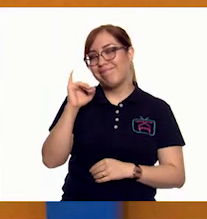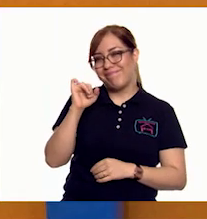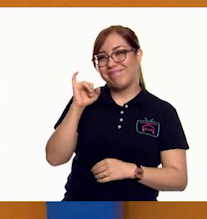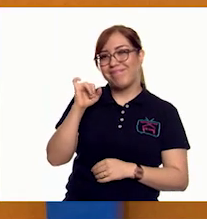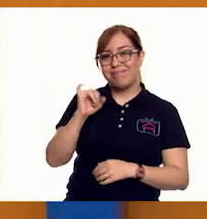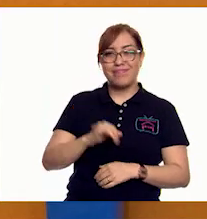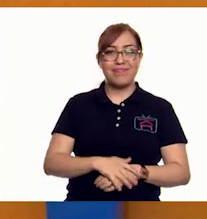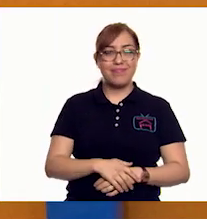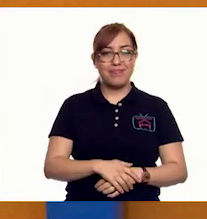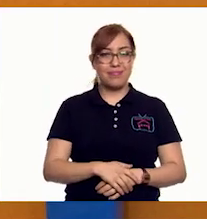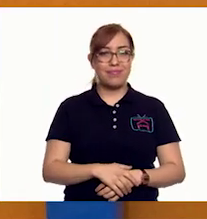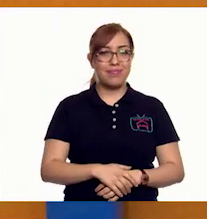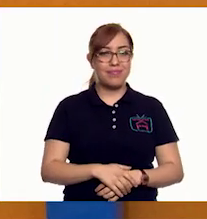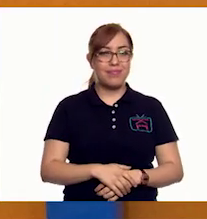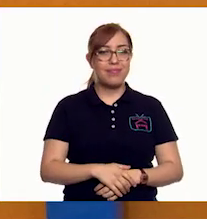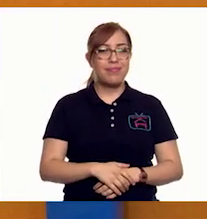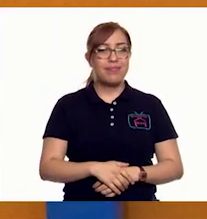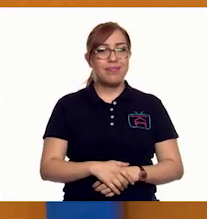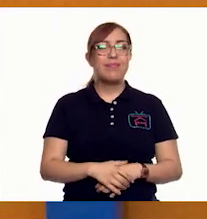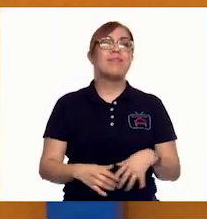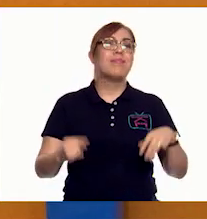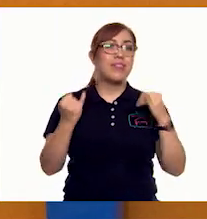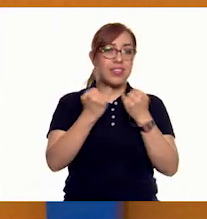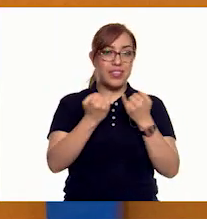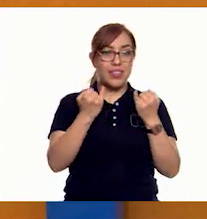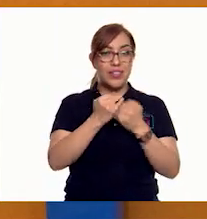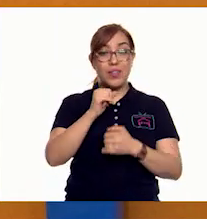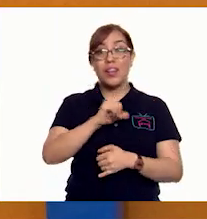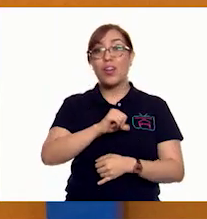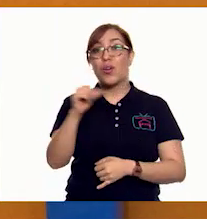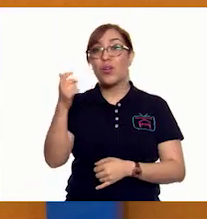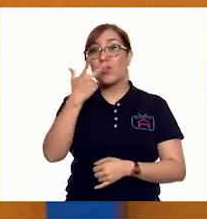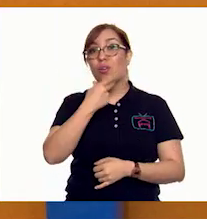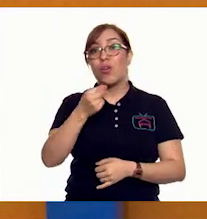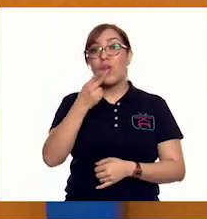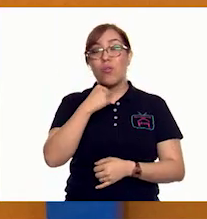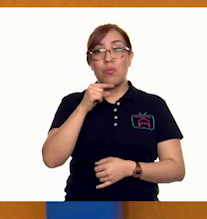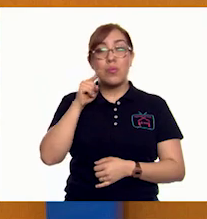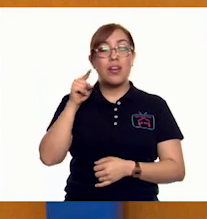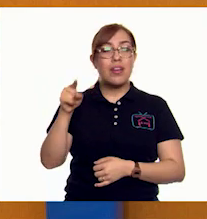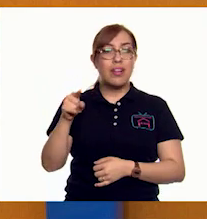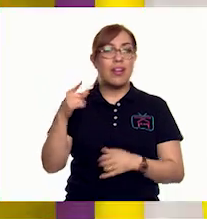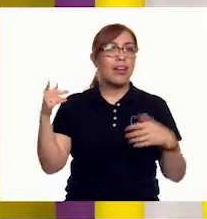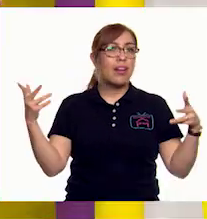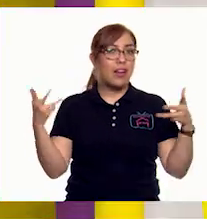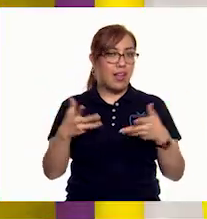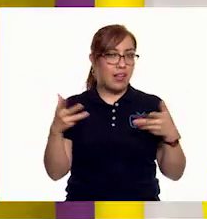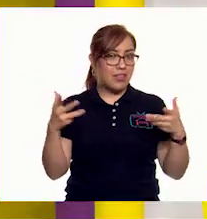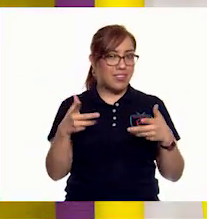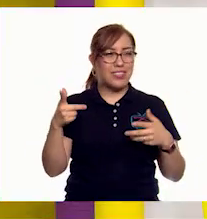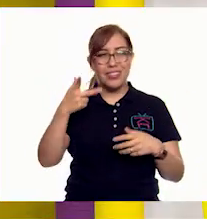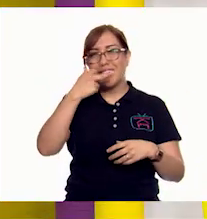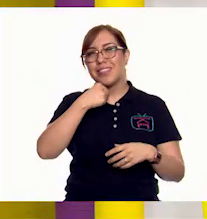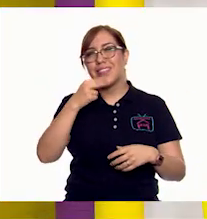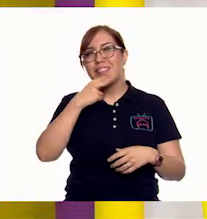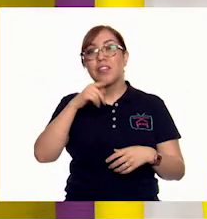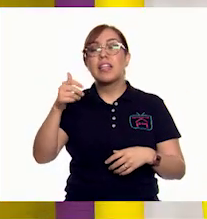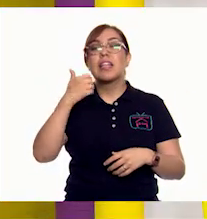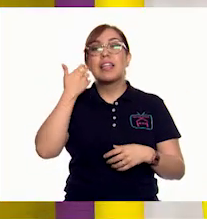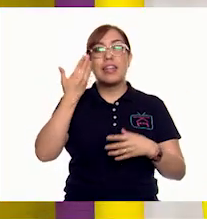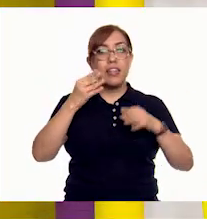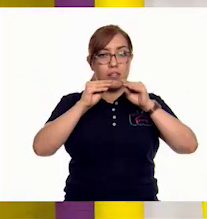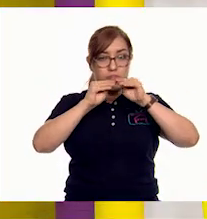como también conocimos a don Urbano García, también, ¿verdad? Don Urbano, claro, que él está encargado también de preservar el lenguaje, ¿no? Esto de que hizo hasta